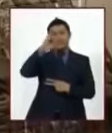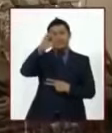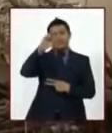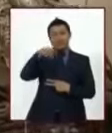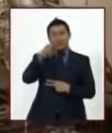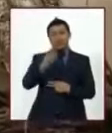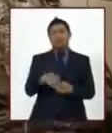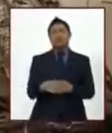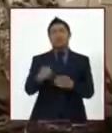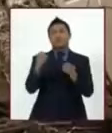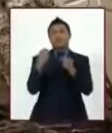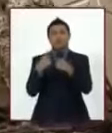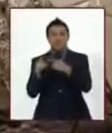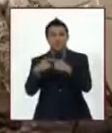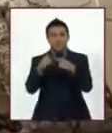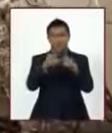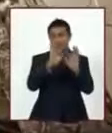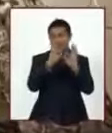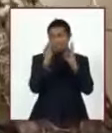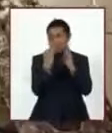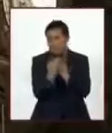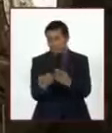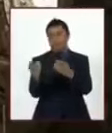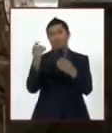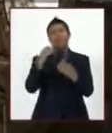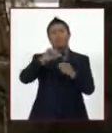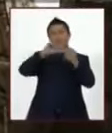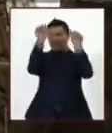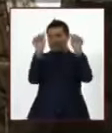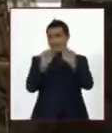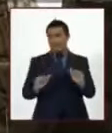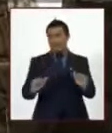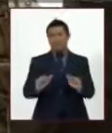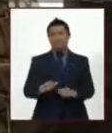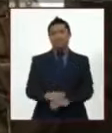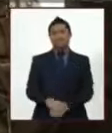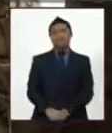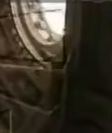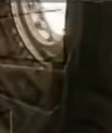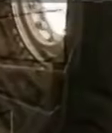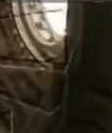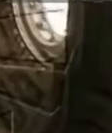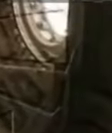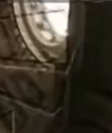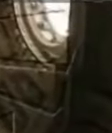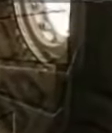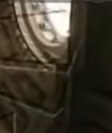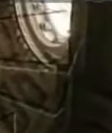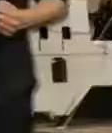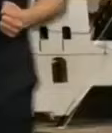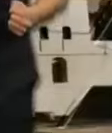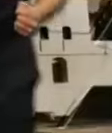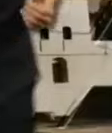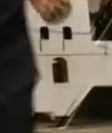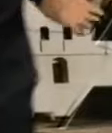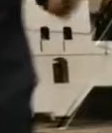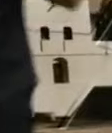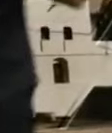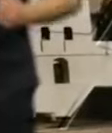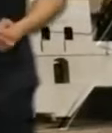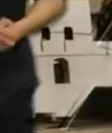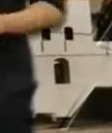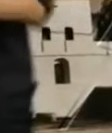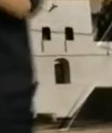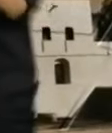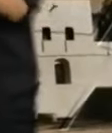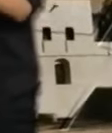sino también las corrientes culturales y artísticas. ¿Qué estilos artísticos predominaron en la Nueva España? ¿Por qué la